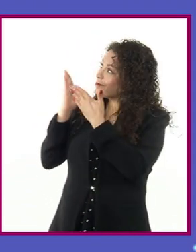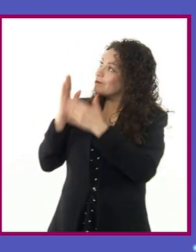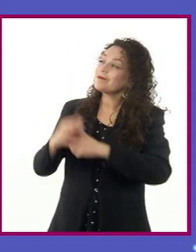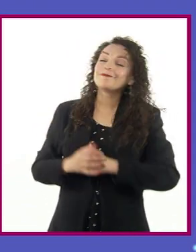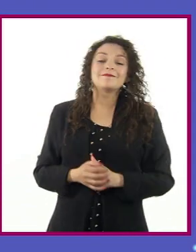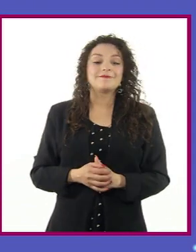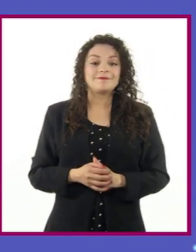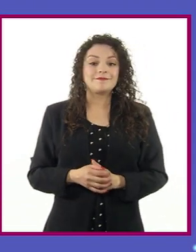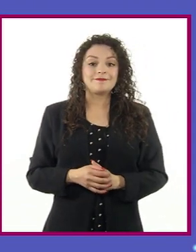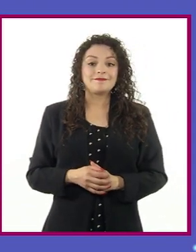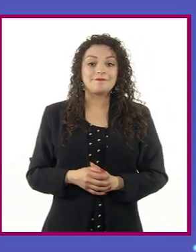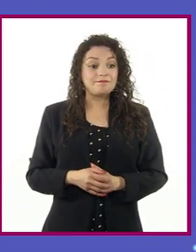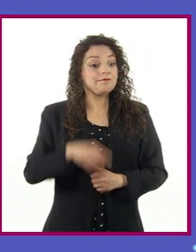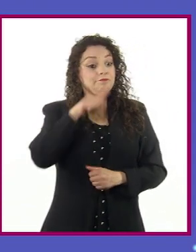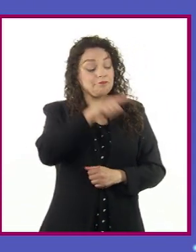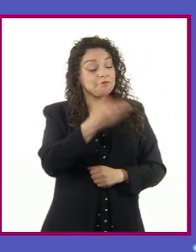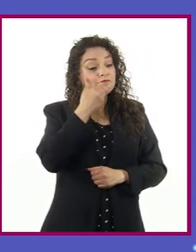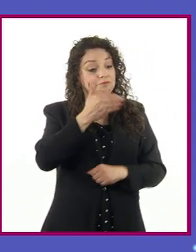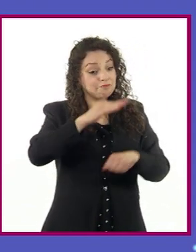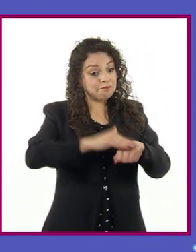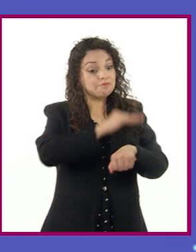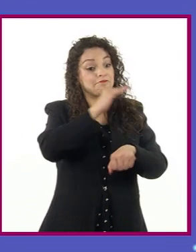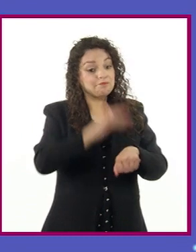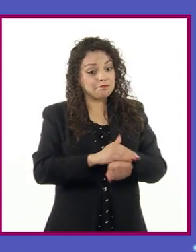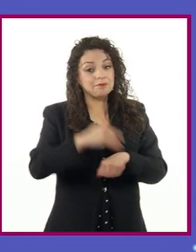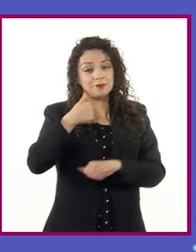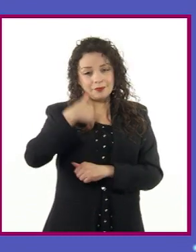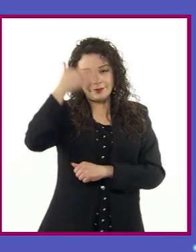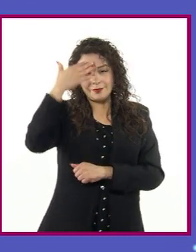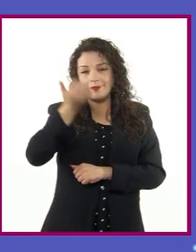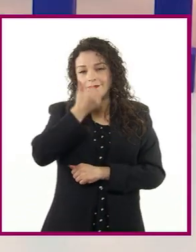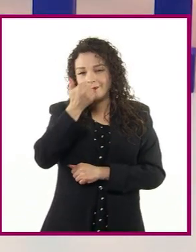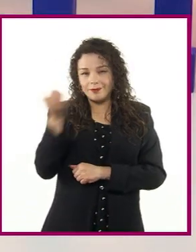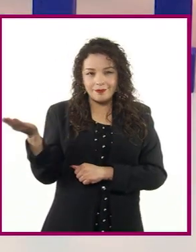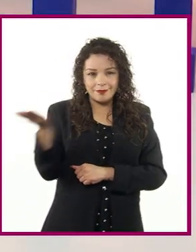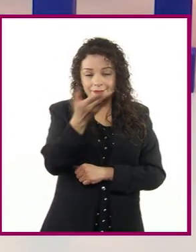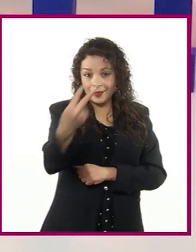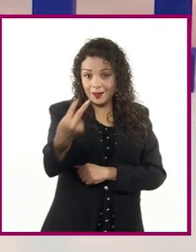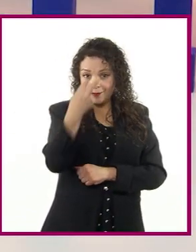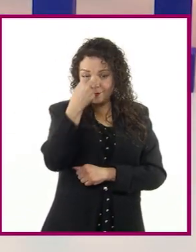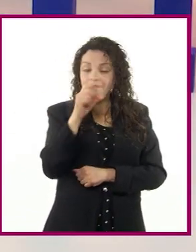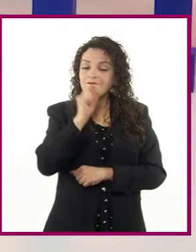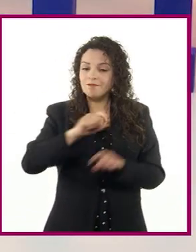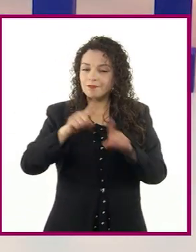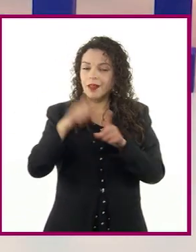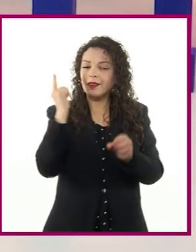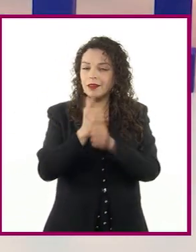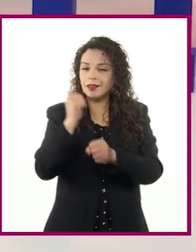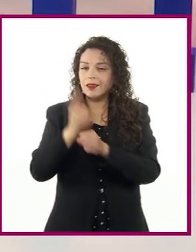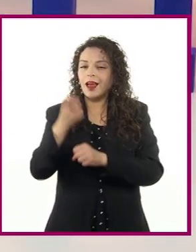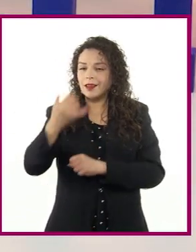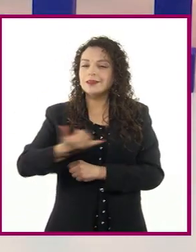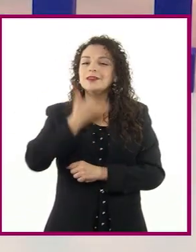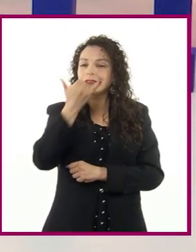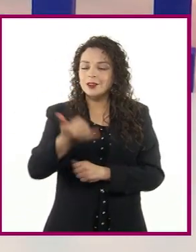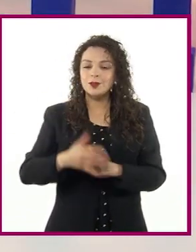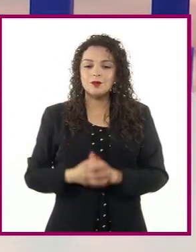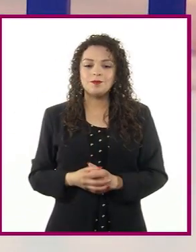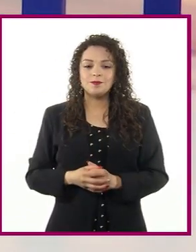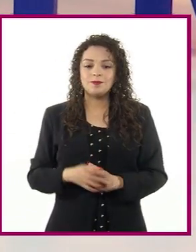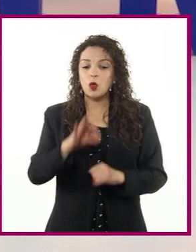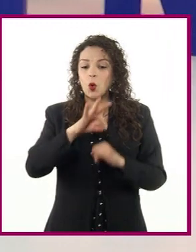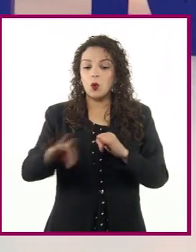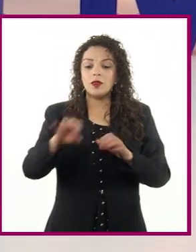Has hecho un buen trabajo y estoy segura que las y los estudiantes que nos ven también identificaron esos errores. Un